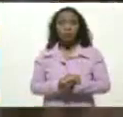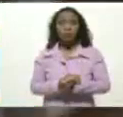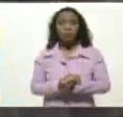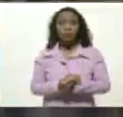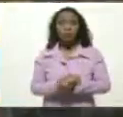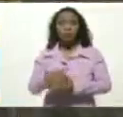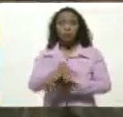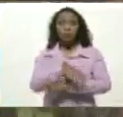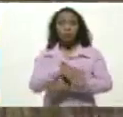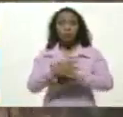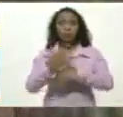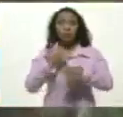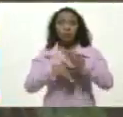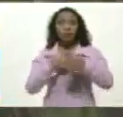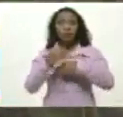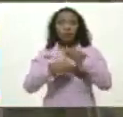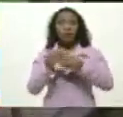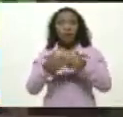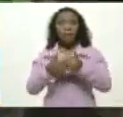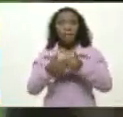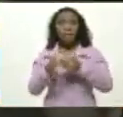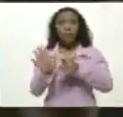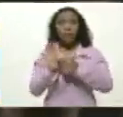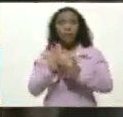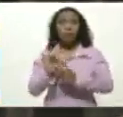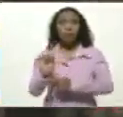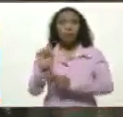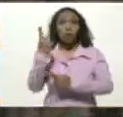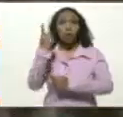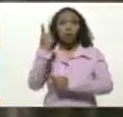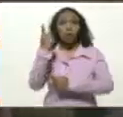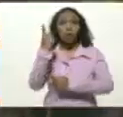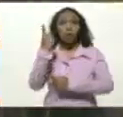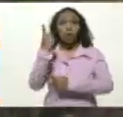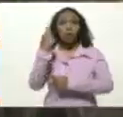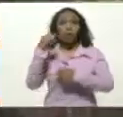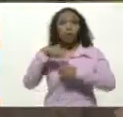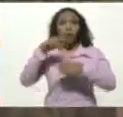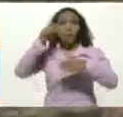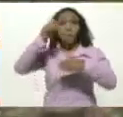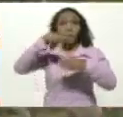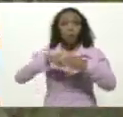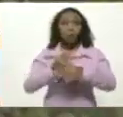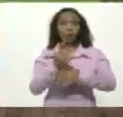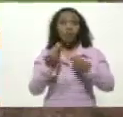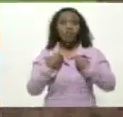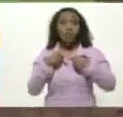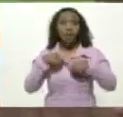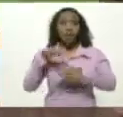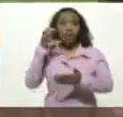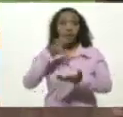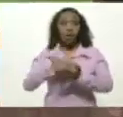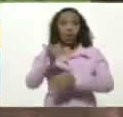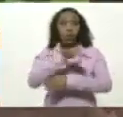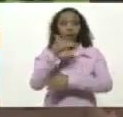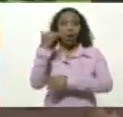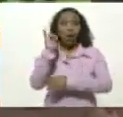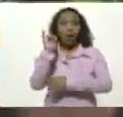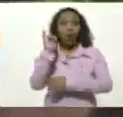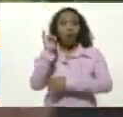Vamos a hacer la inauguración del primer vivero del Estado, en donde contamos